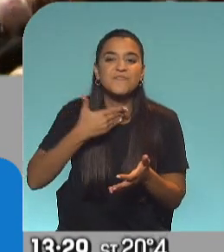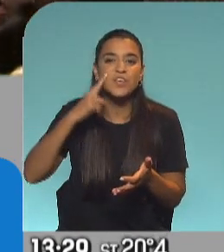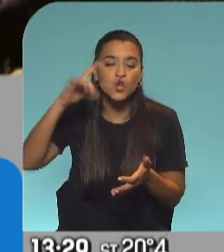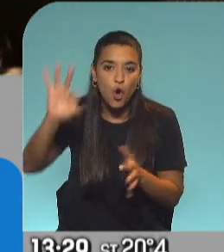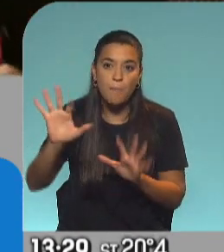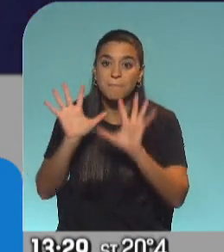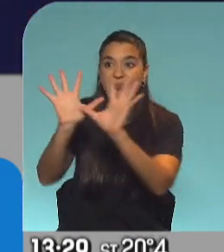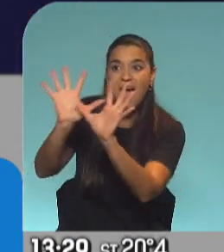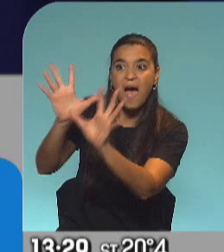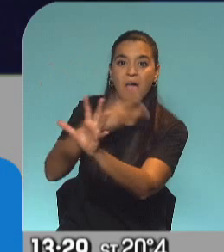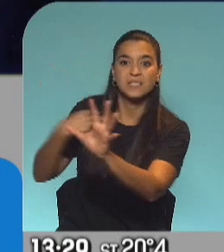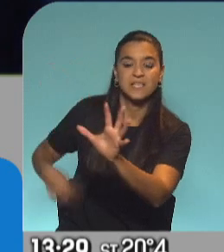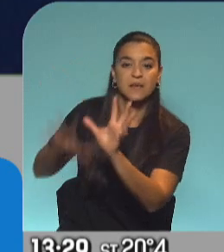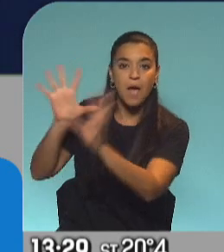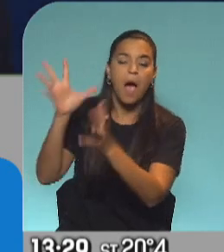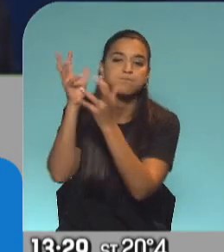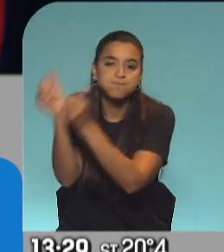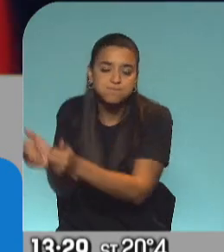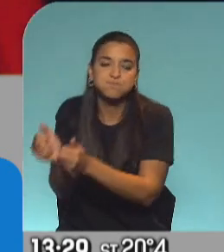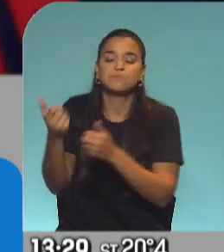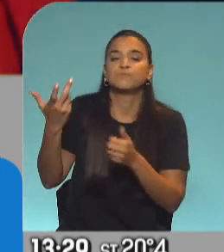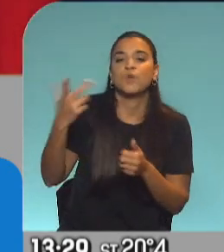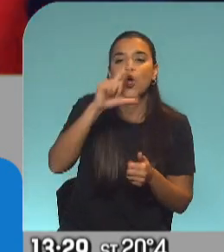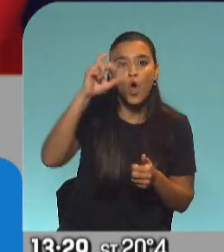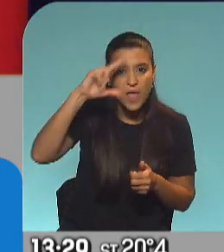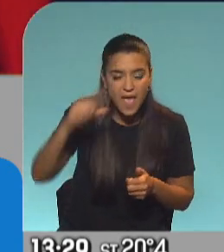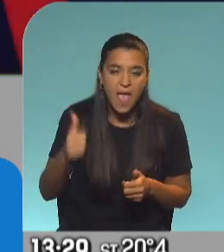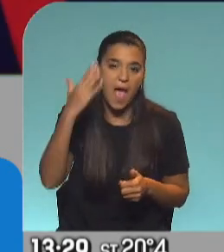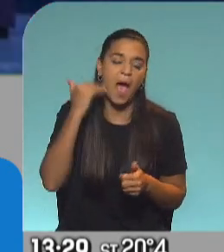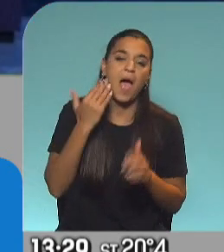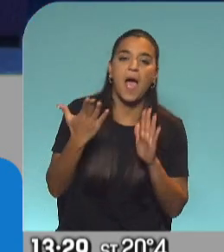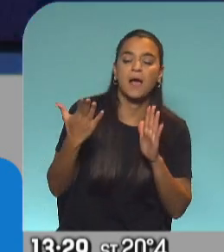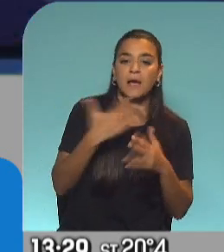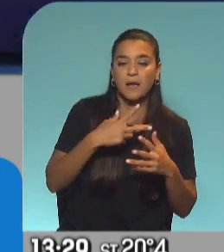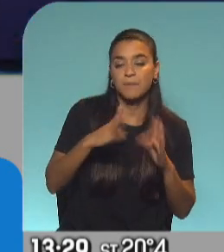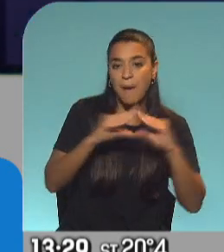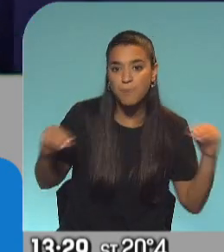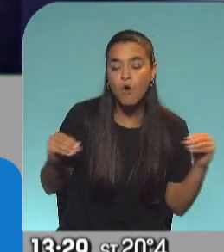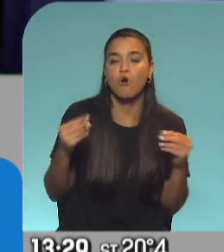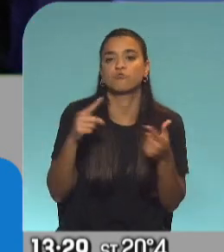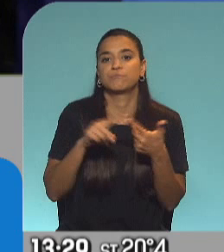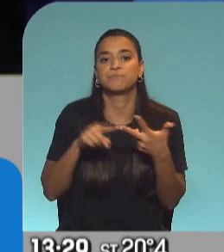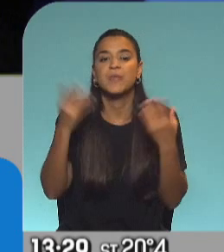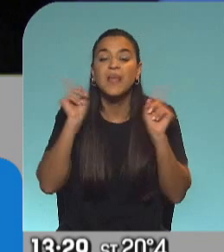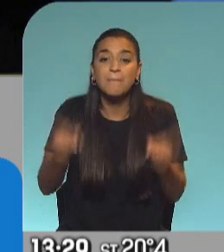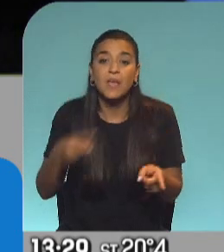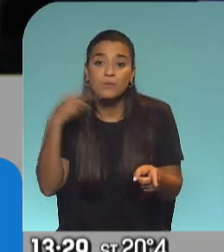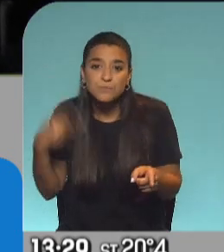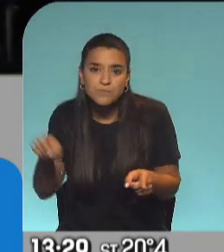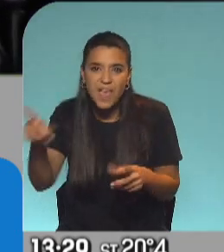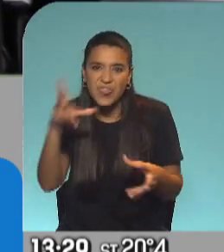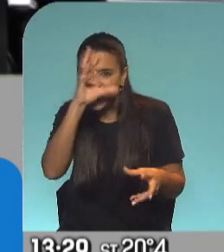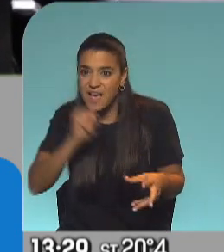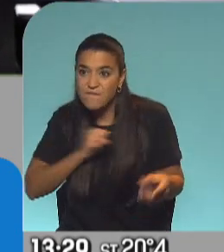a China, apoyándose en Corea, en Japón, como fue la alianza del Atlántico Norte con Rusia, cuando la Unión Soviética era el